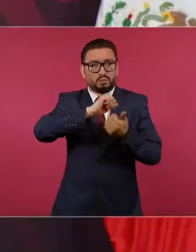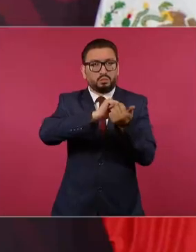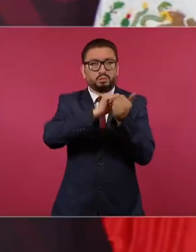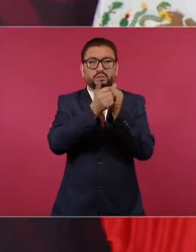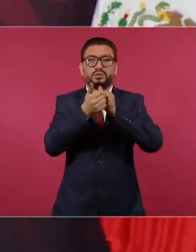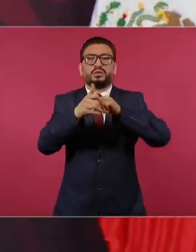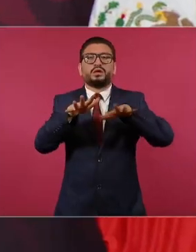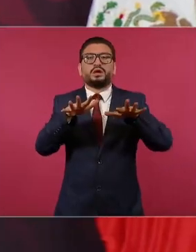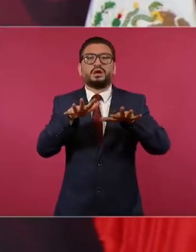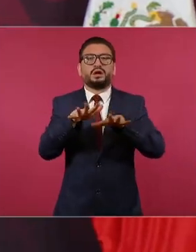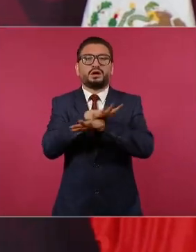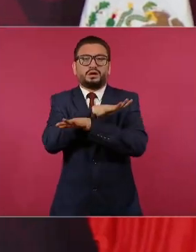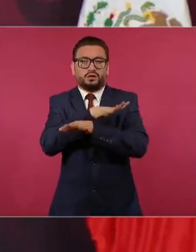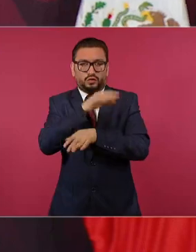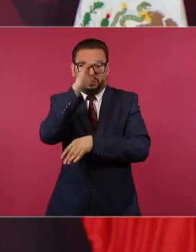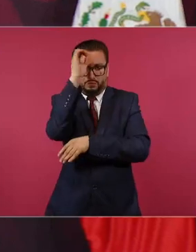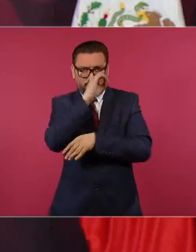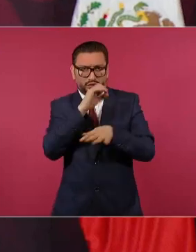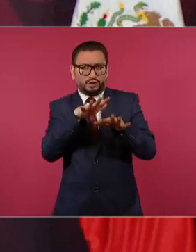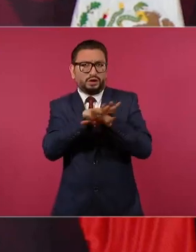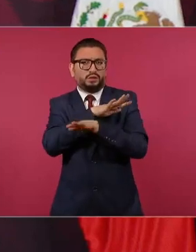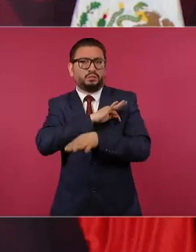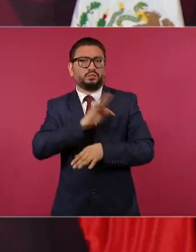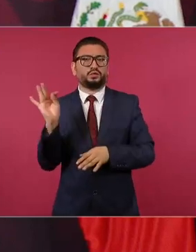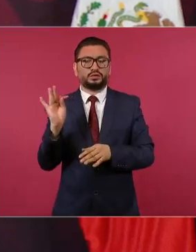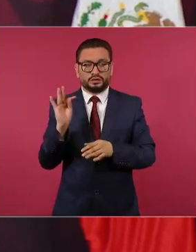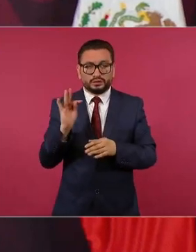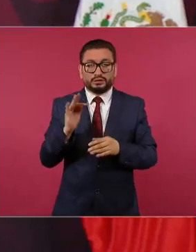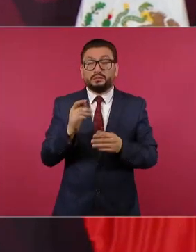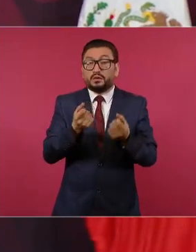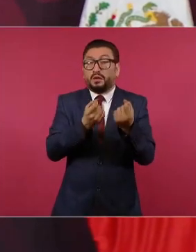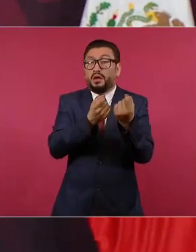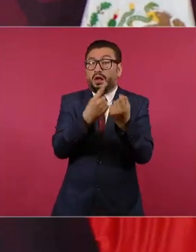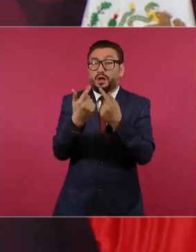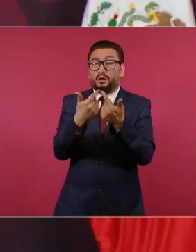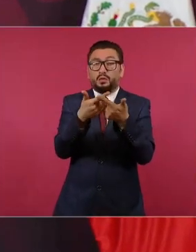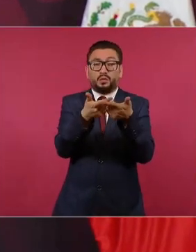dogmático, un sectario,